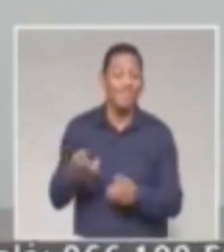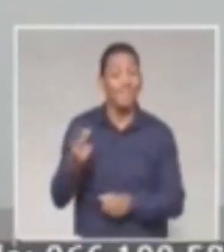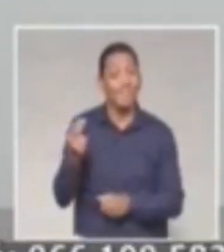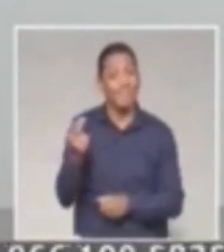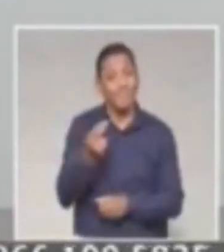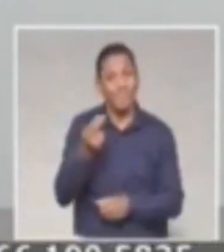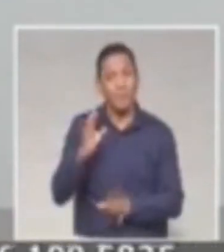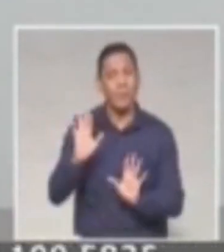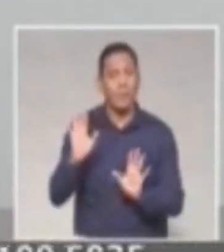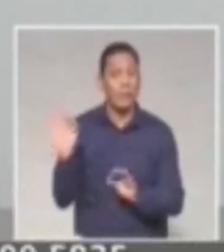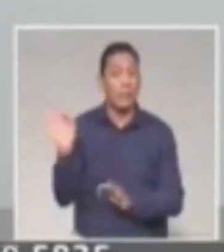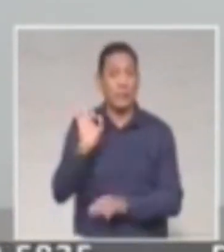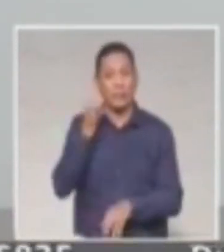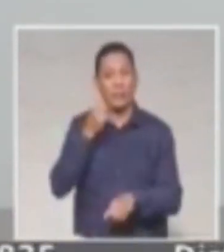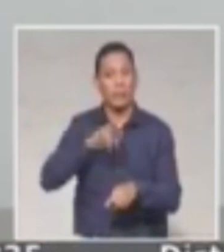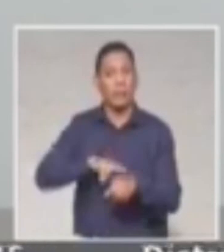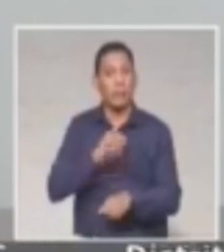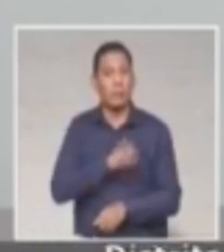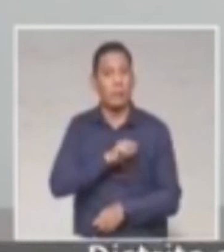vea el secretario de Salud al diablo,